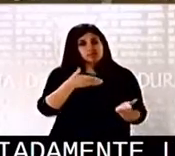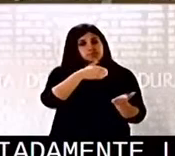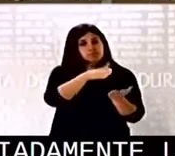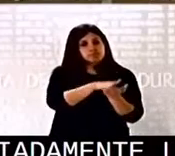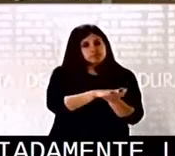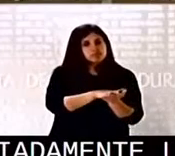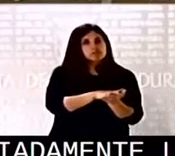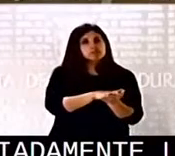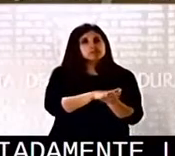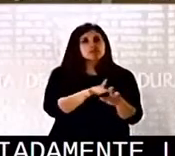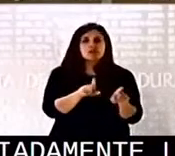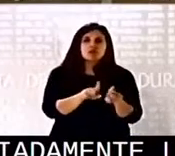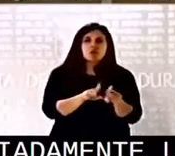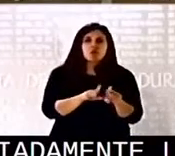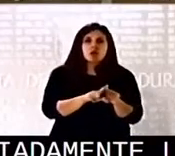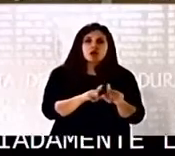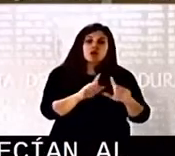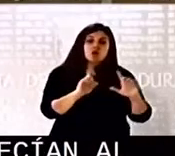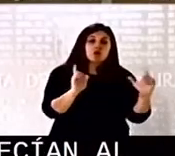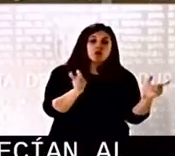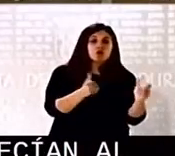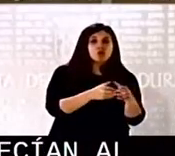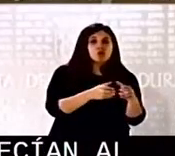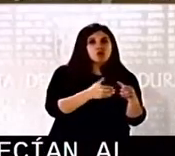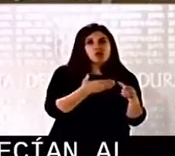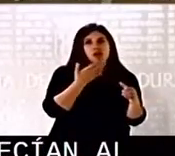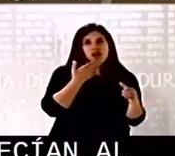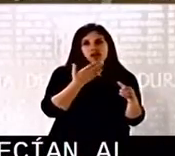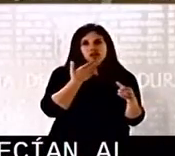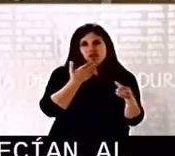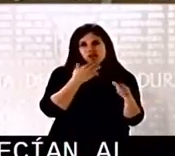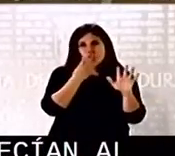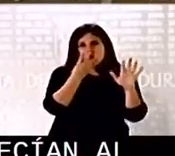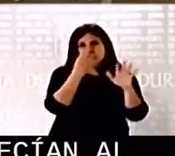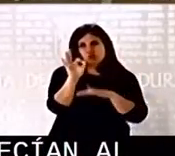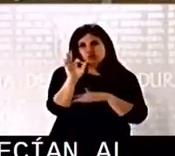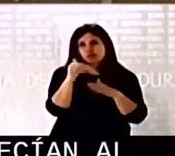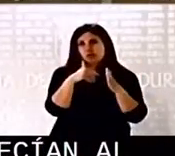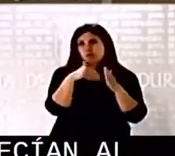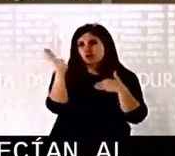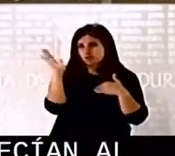eran o pertenecían al grupo de edad por encima de los 80 años.